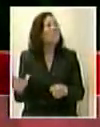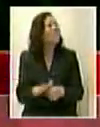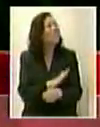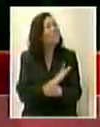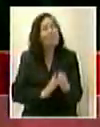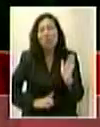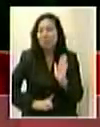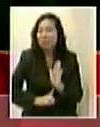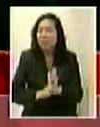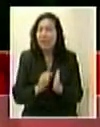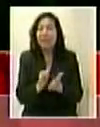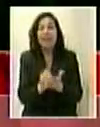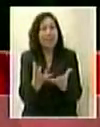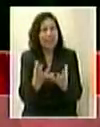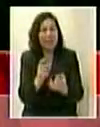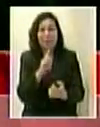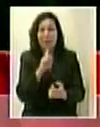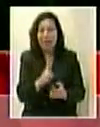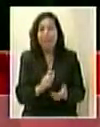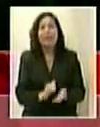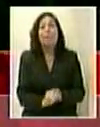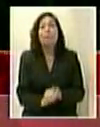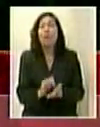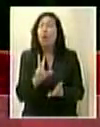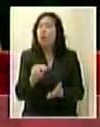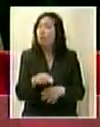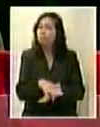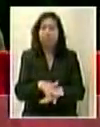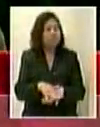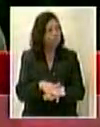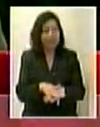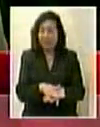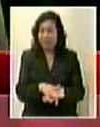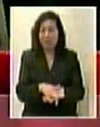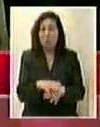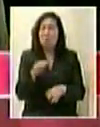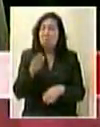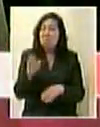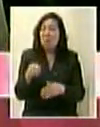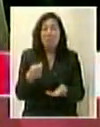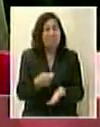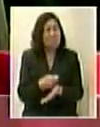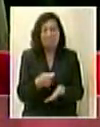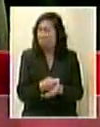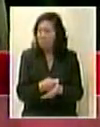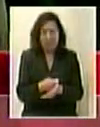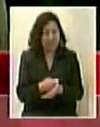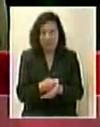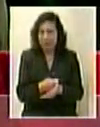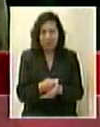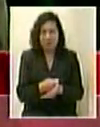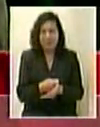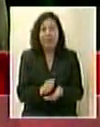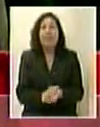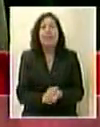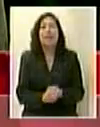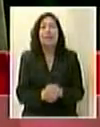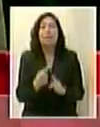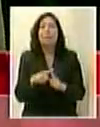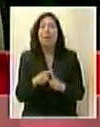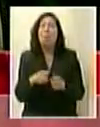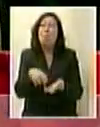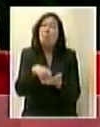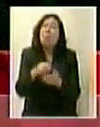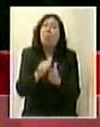eficientes. Lo que queremos es que no se trate de un viaje pagado al